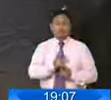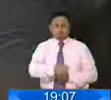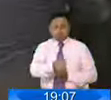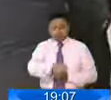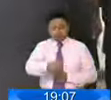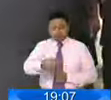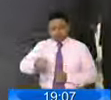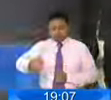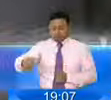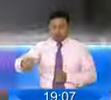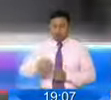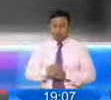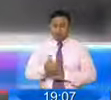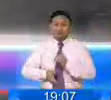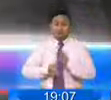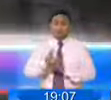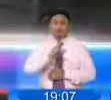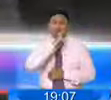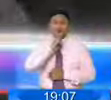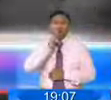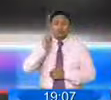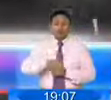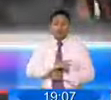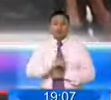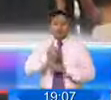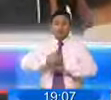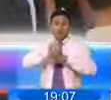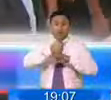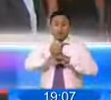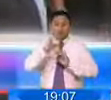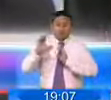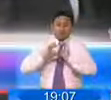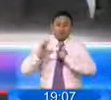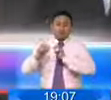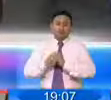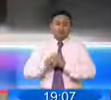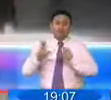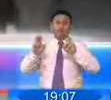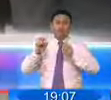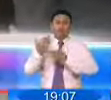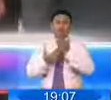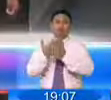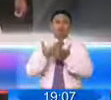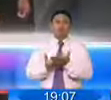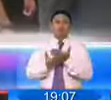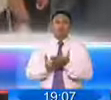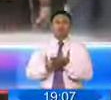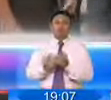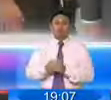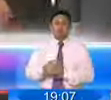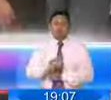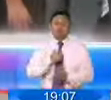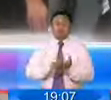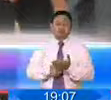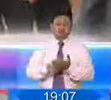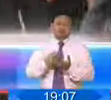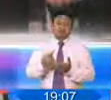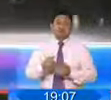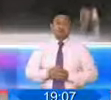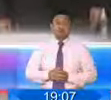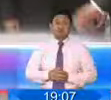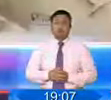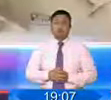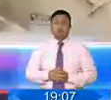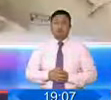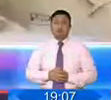ahí al casino de oficiales para hablar con los comandantes sobre el nuevo modelo que plantea el ministro desde